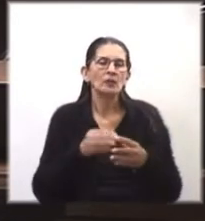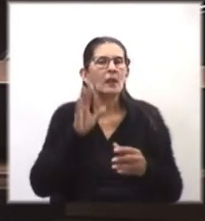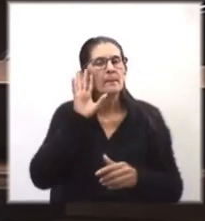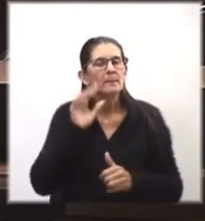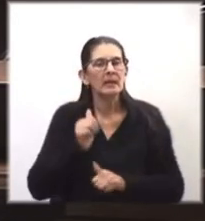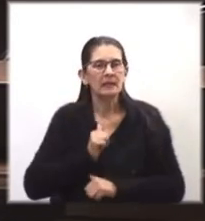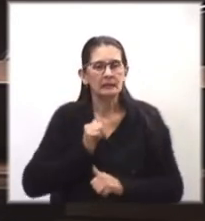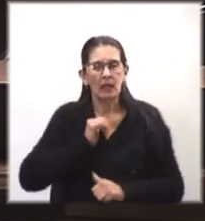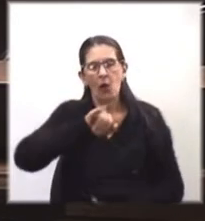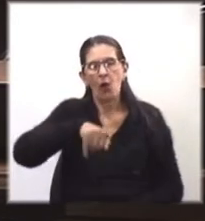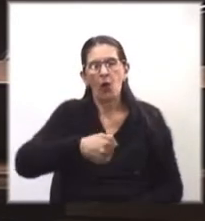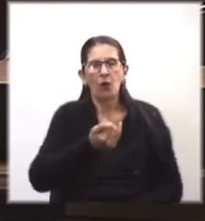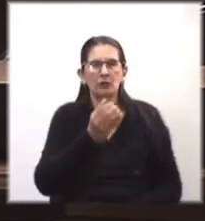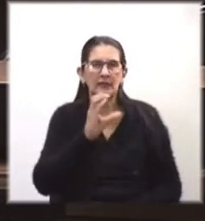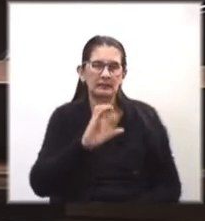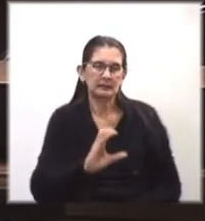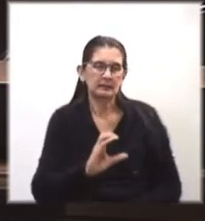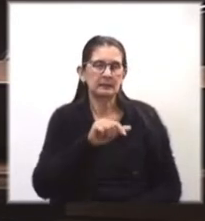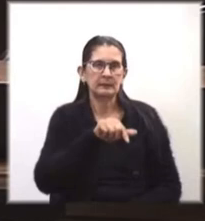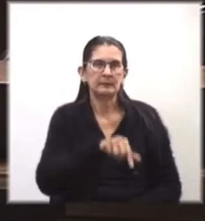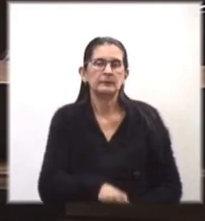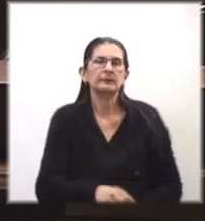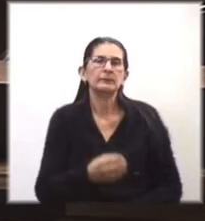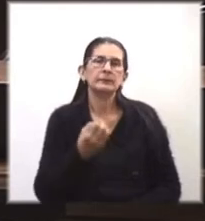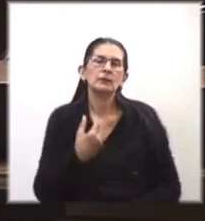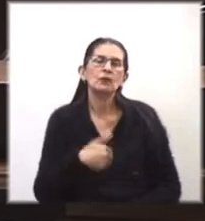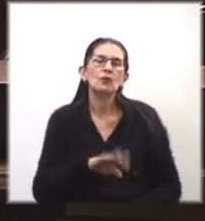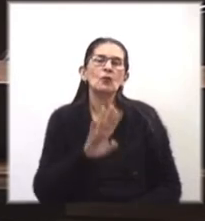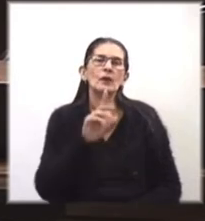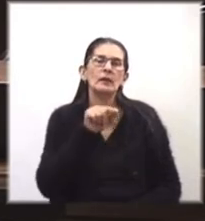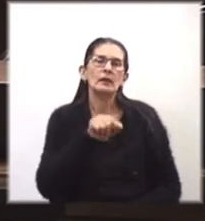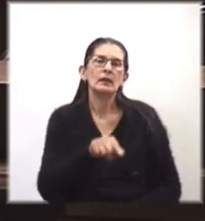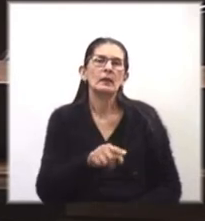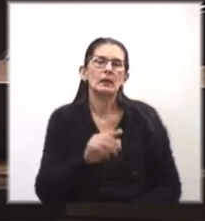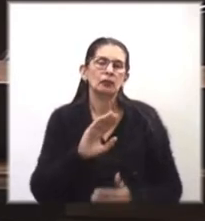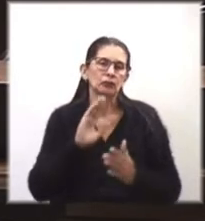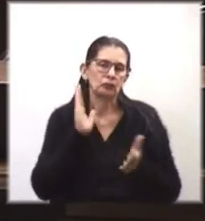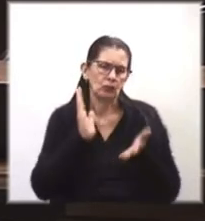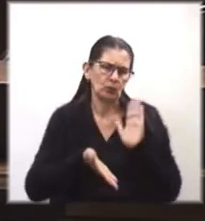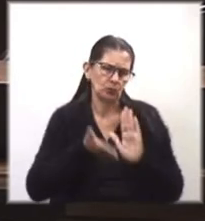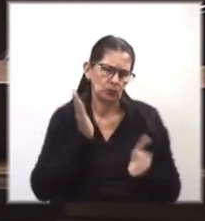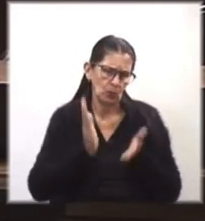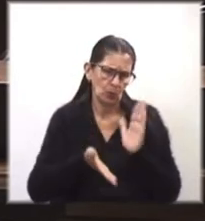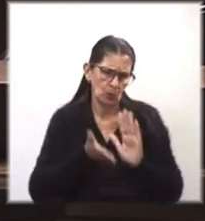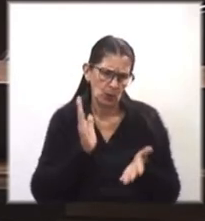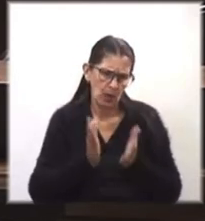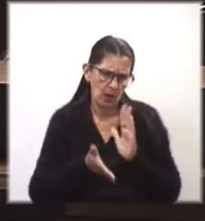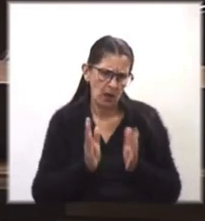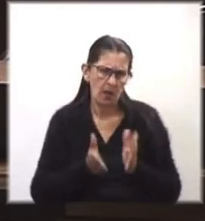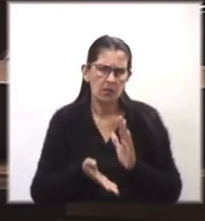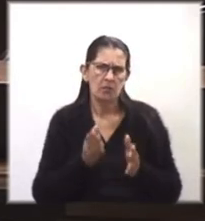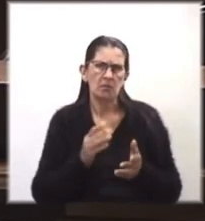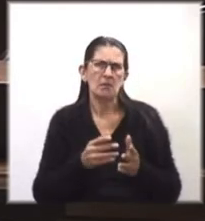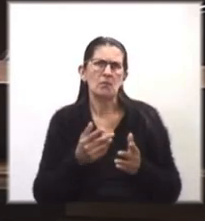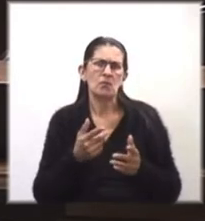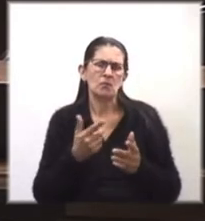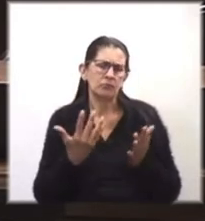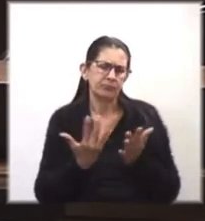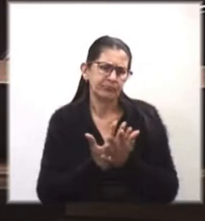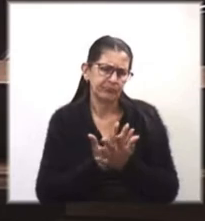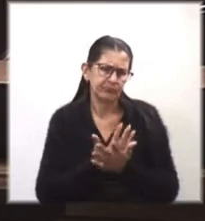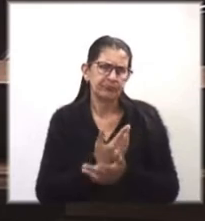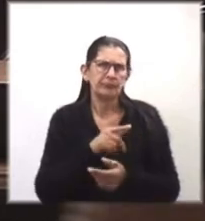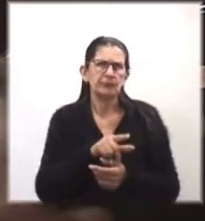militantes de la UJC que fueron brutalmente torturados y estuvieron en